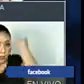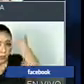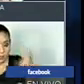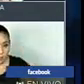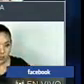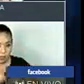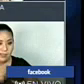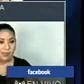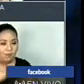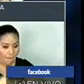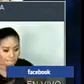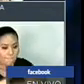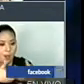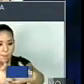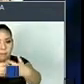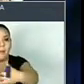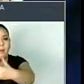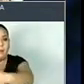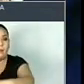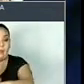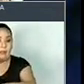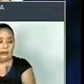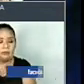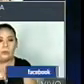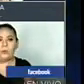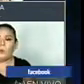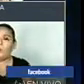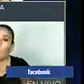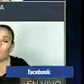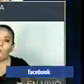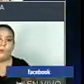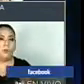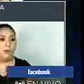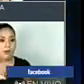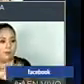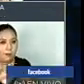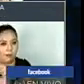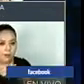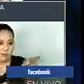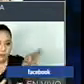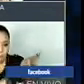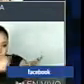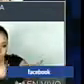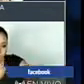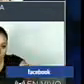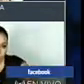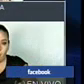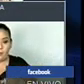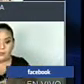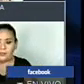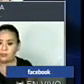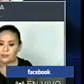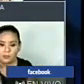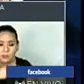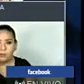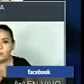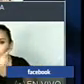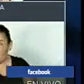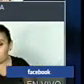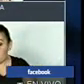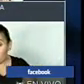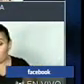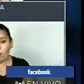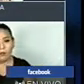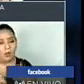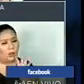muchas micro y pequeñas empresas que están enfrentando dificultades desde ya para pagar las planillas, para solventar las necesidades de sus empleados. Y